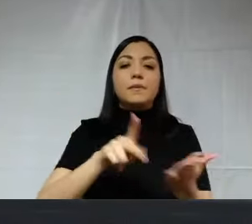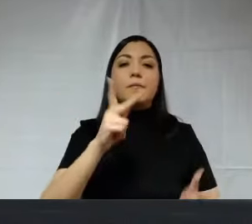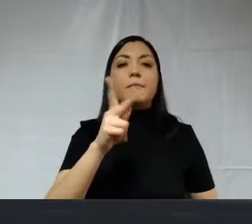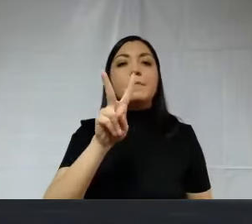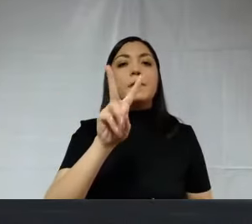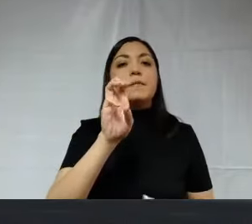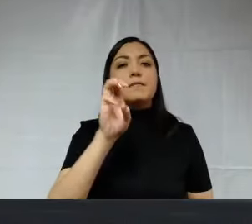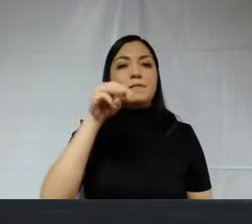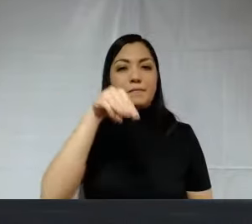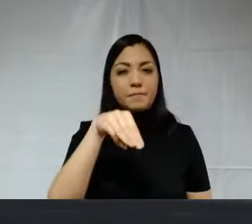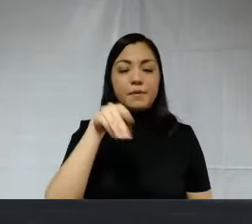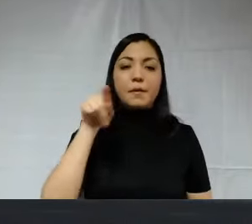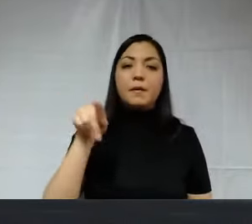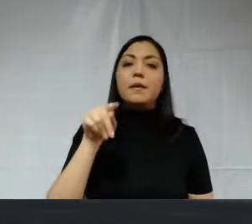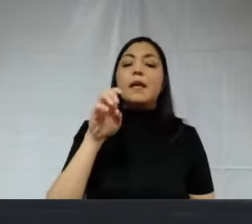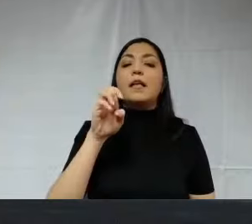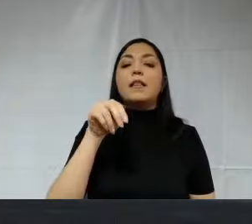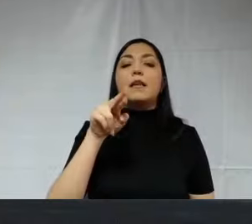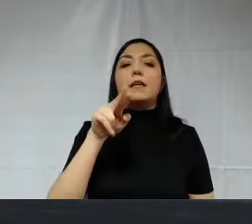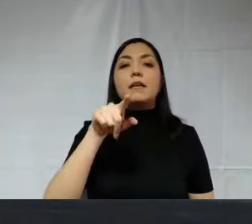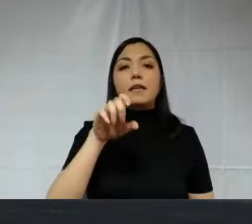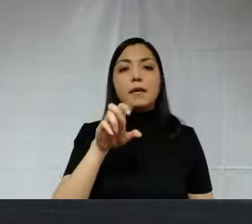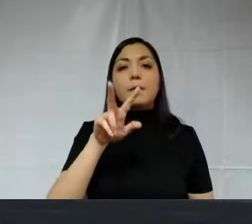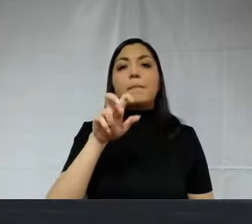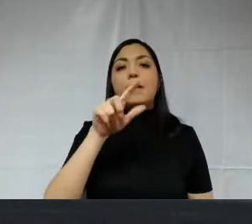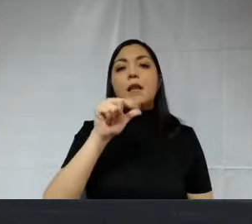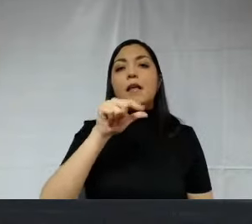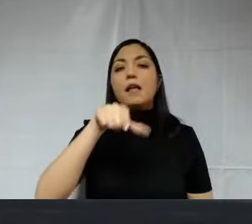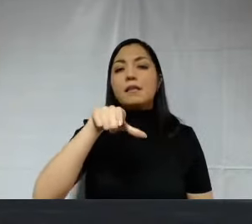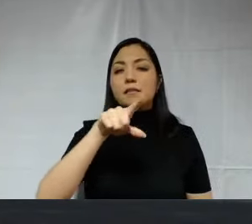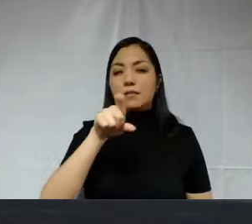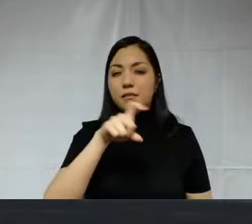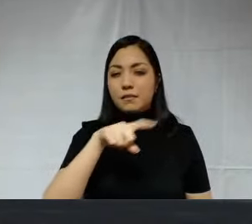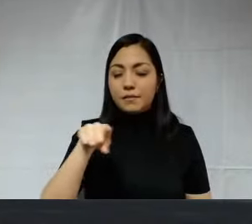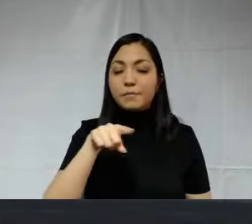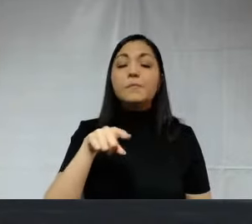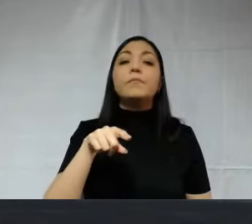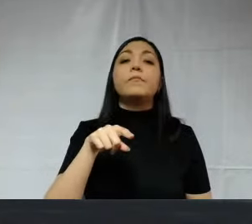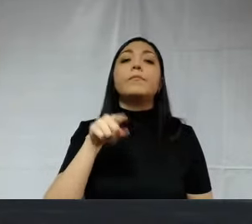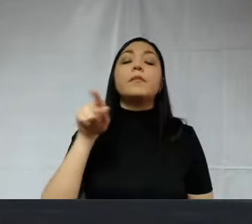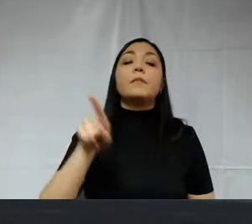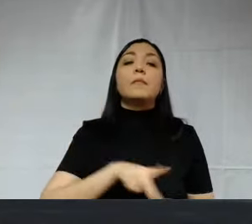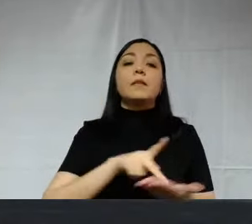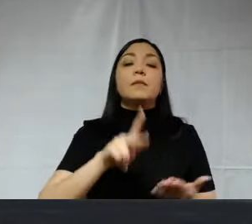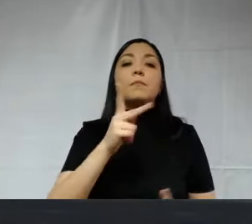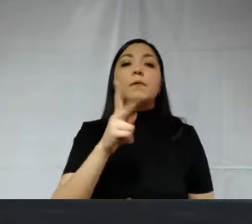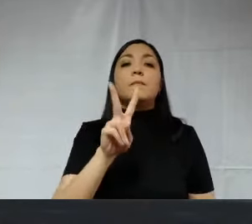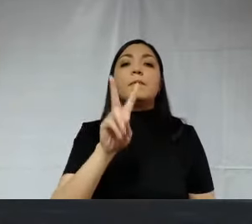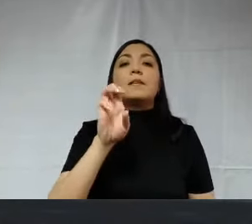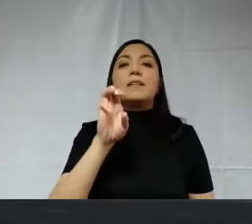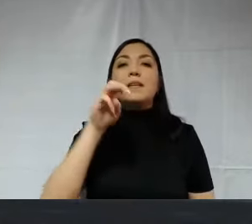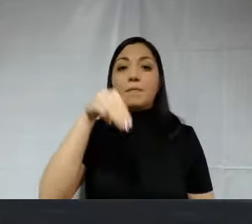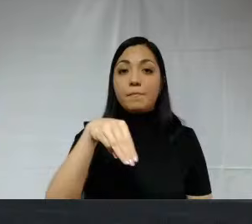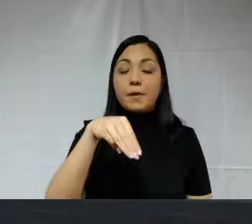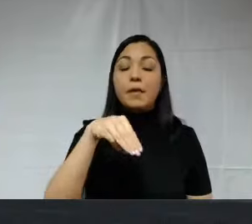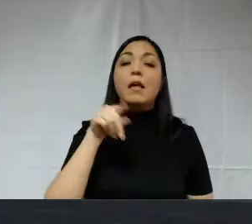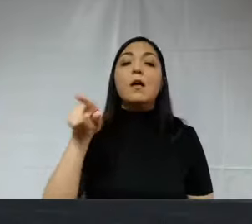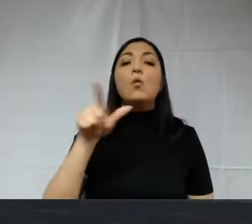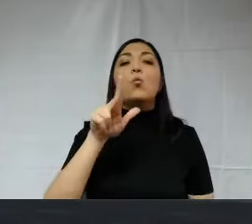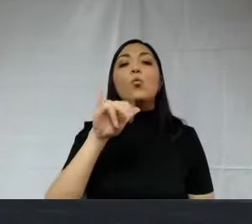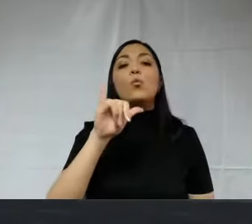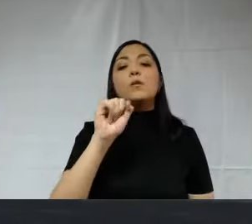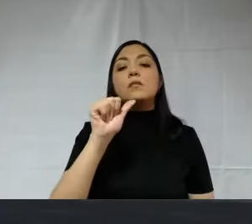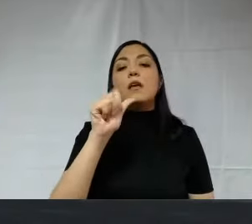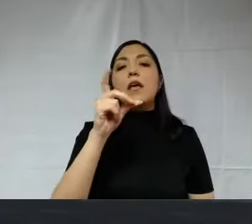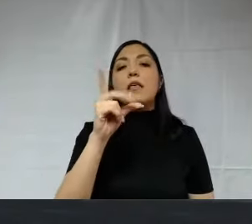representante del partido verde ecologista de México Luis Adrián Bonilla Brito por el partido del trabajo